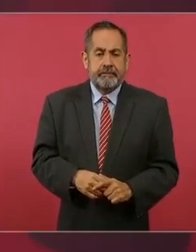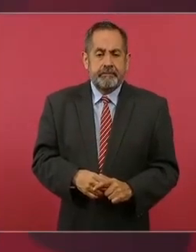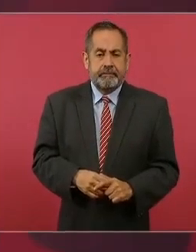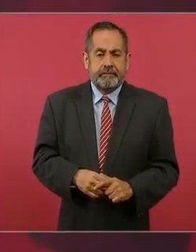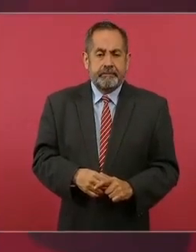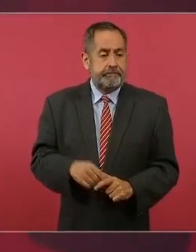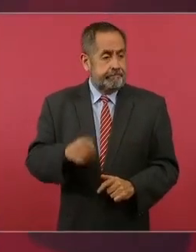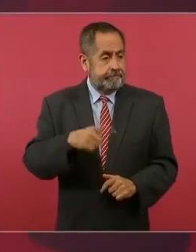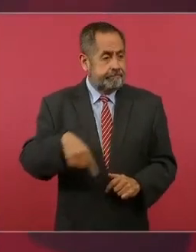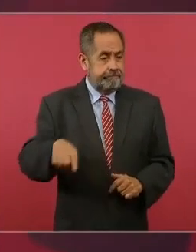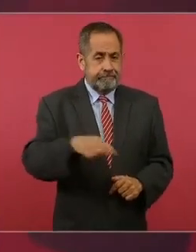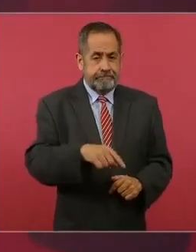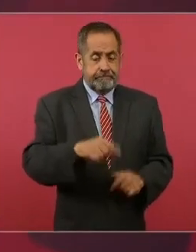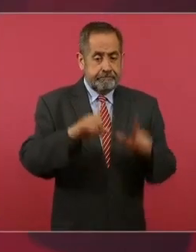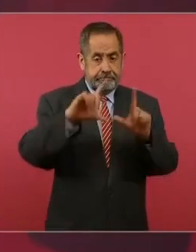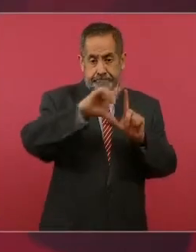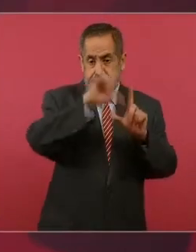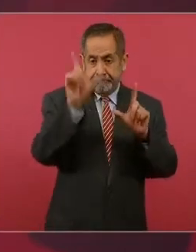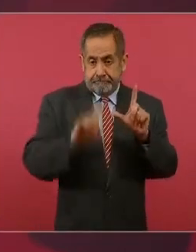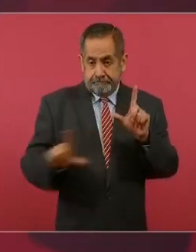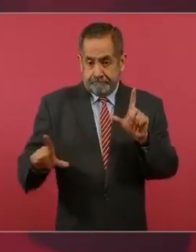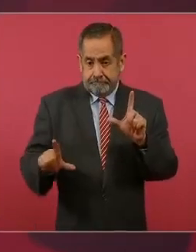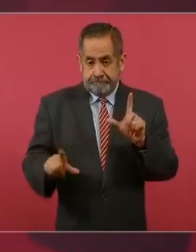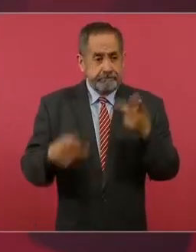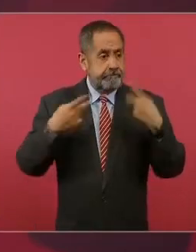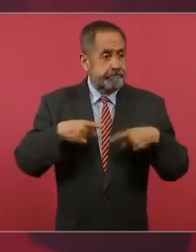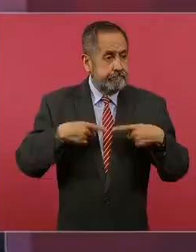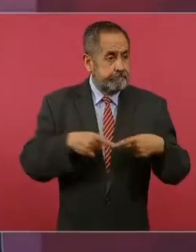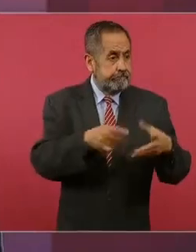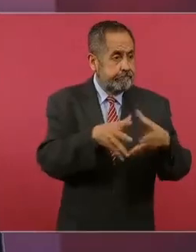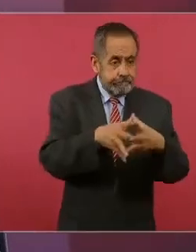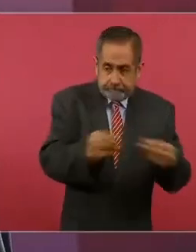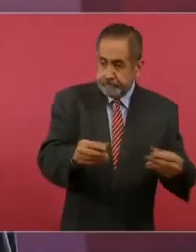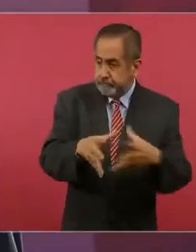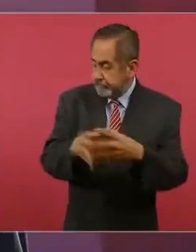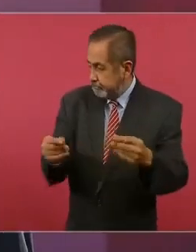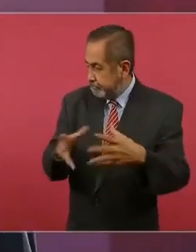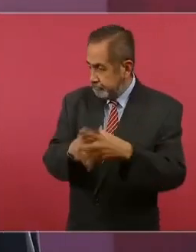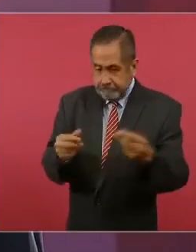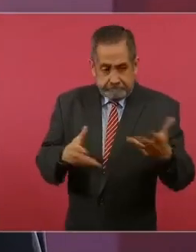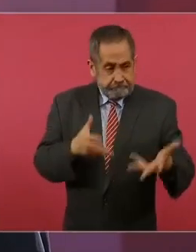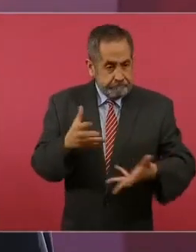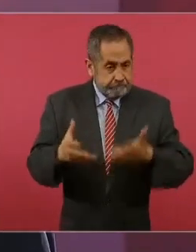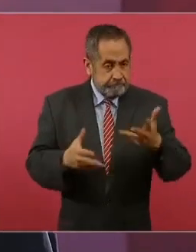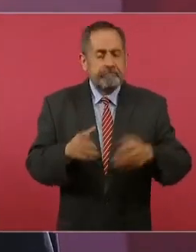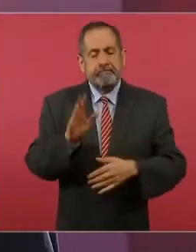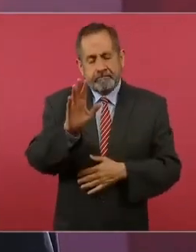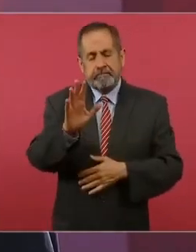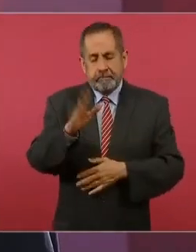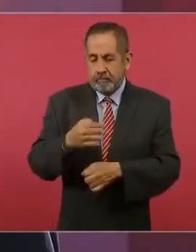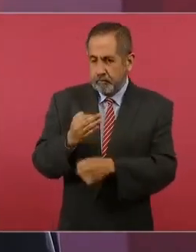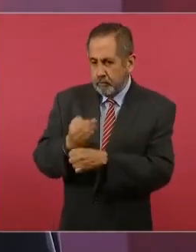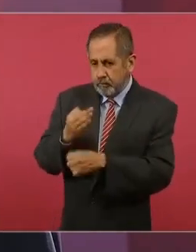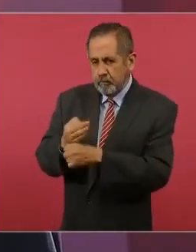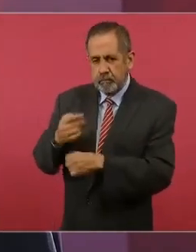los desaparecidos en el país, se está haciendo ahora